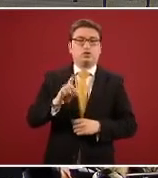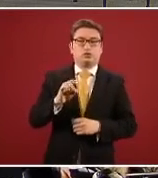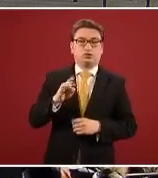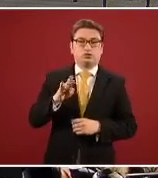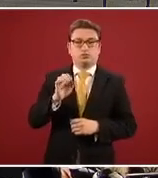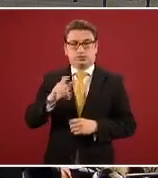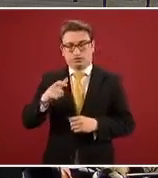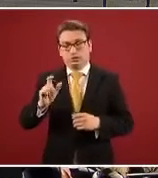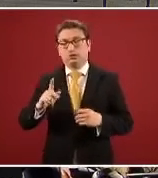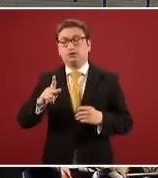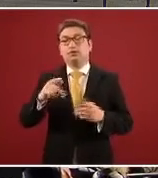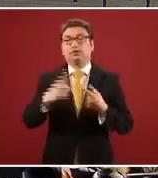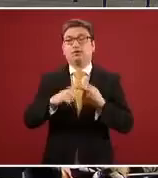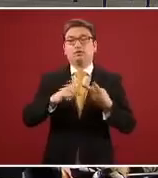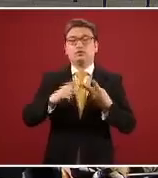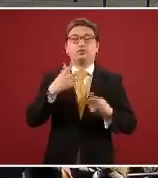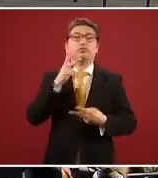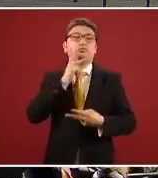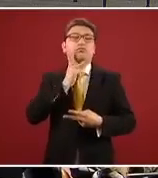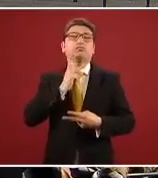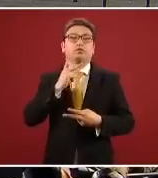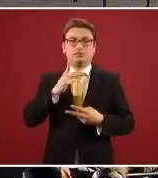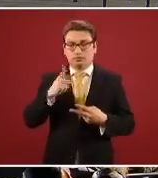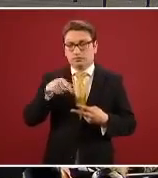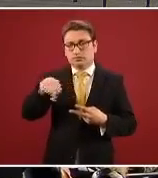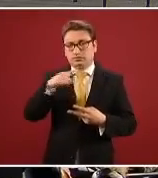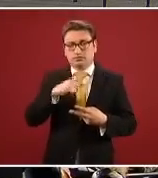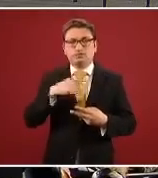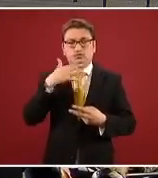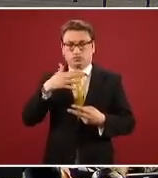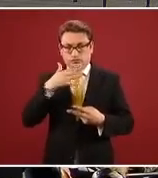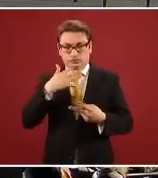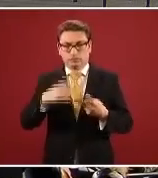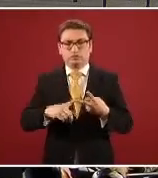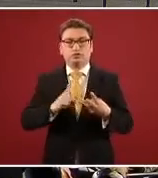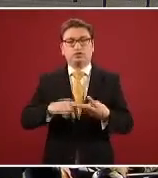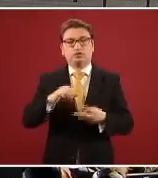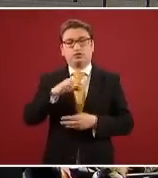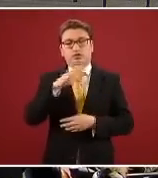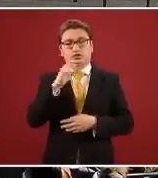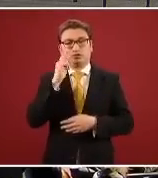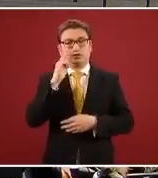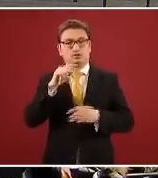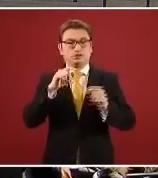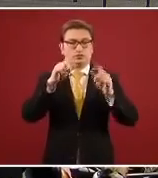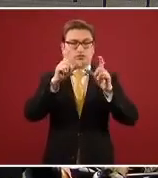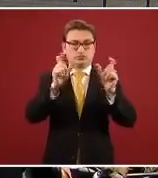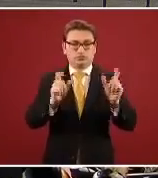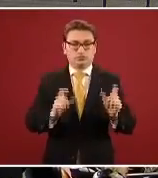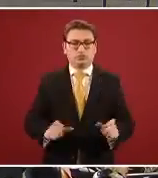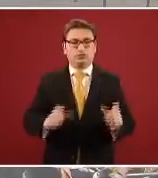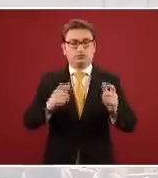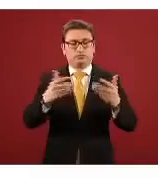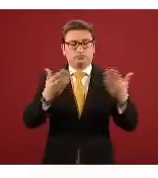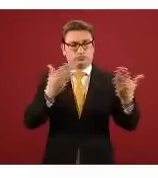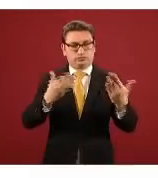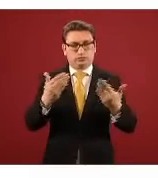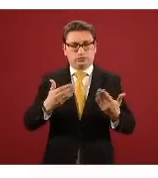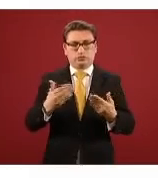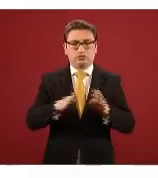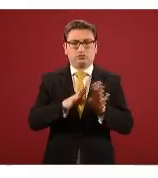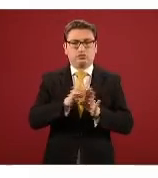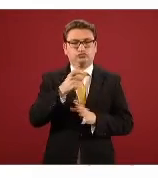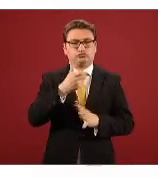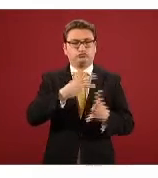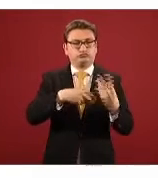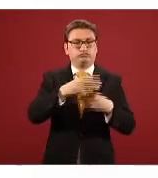caso de corrupción en Pemex con componentes transnacionales. Adelante por favor. Y esta es la imagen en donde se refleja el flujo de recursos